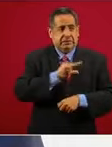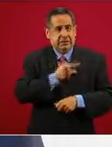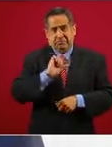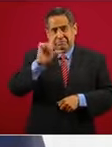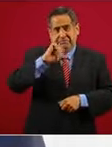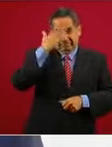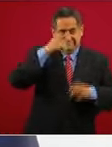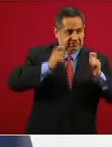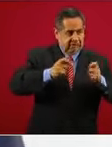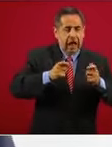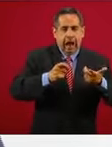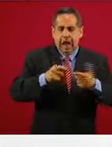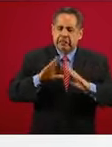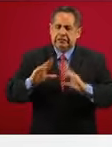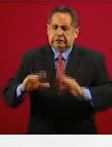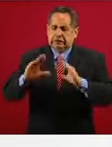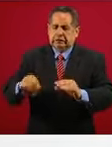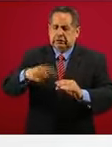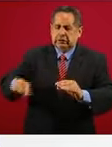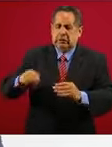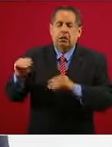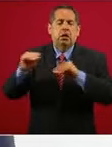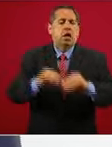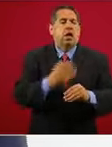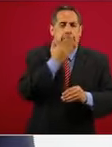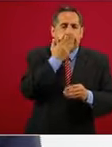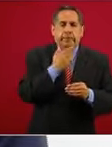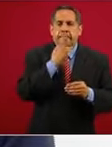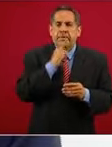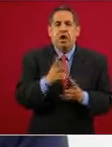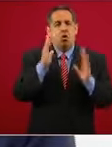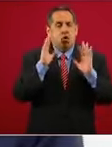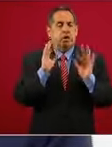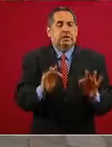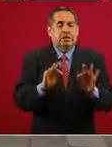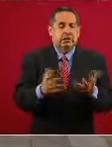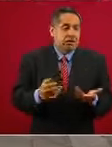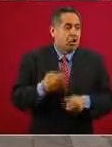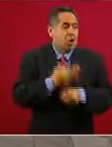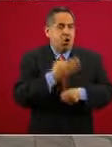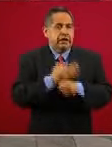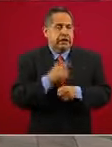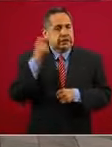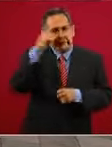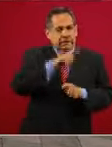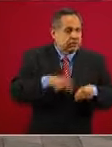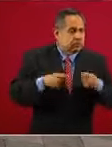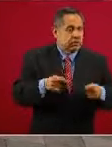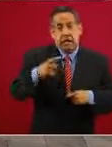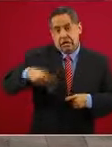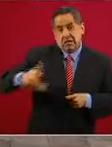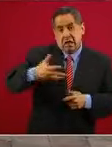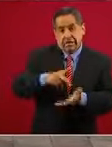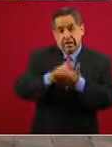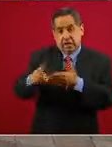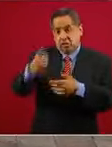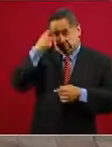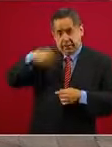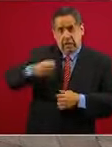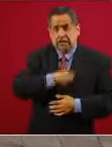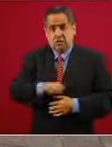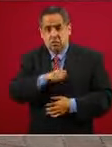y que nos impide garantizar por completo el derecho del pueblo a la